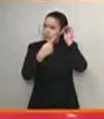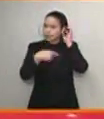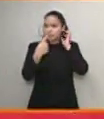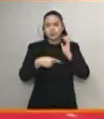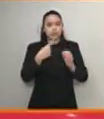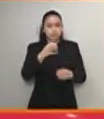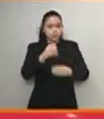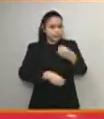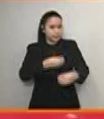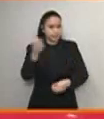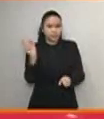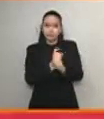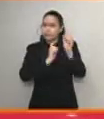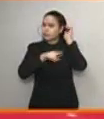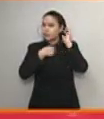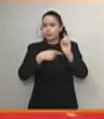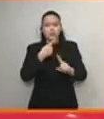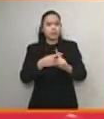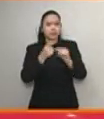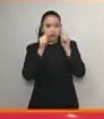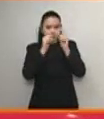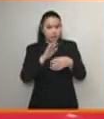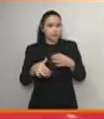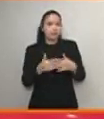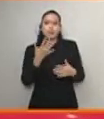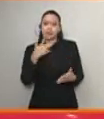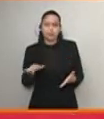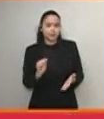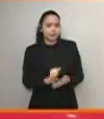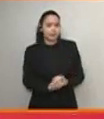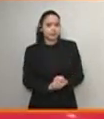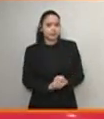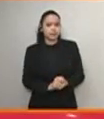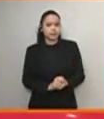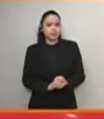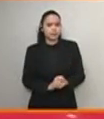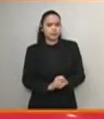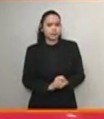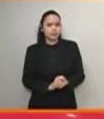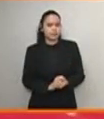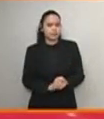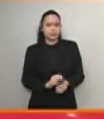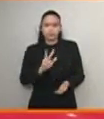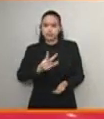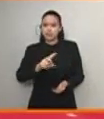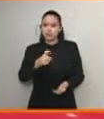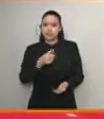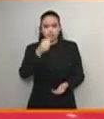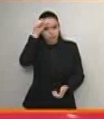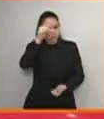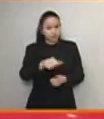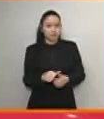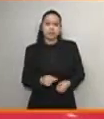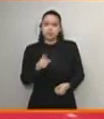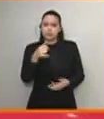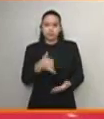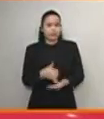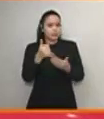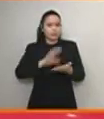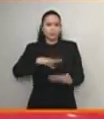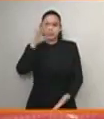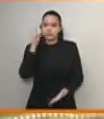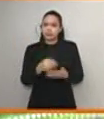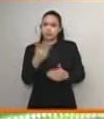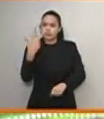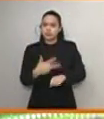ganadora de multi x atentos y suerte porque ésta es 3x recuerda tu premio se multiplica